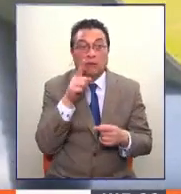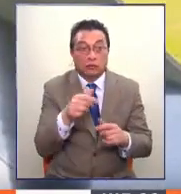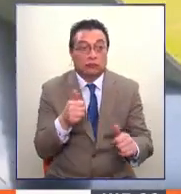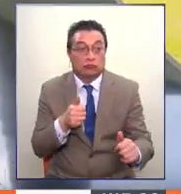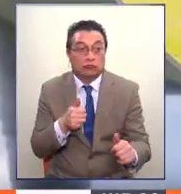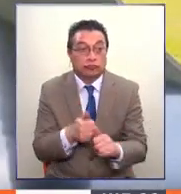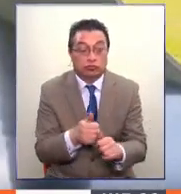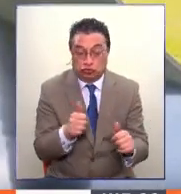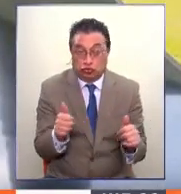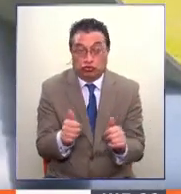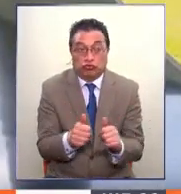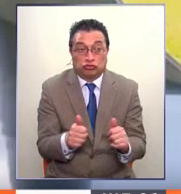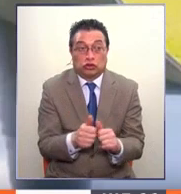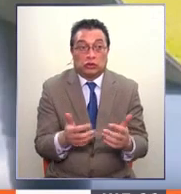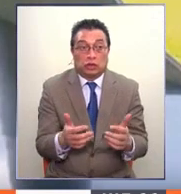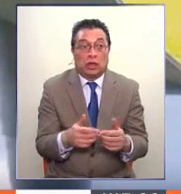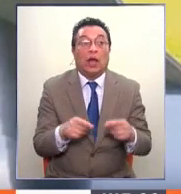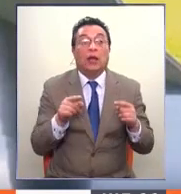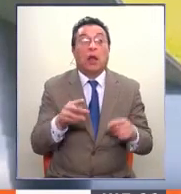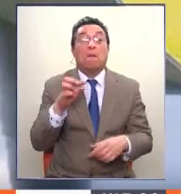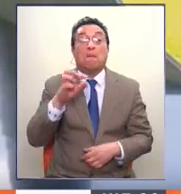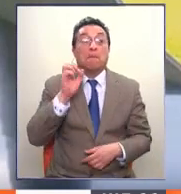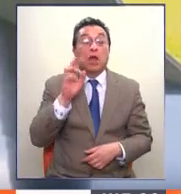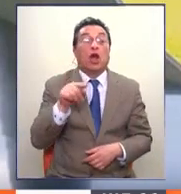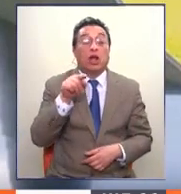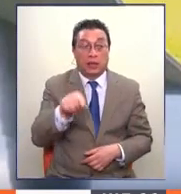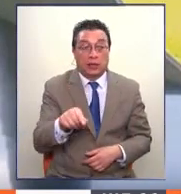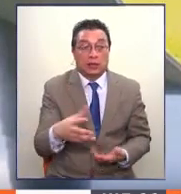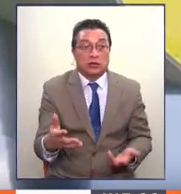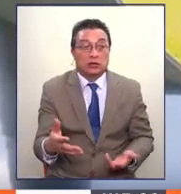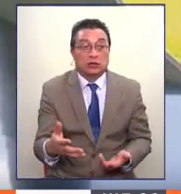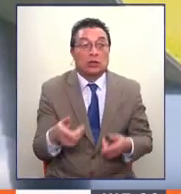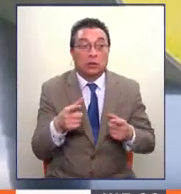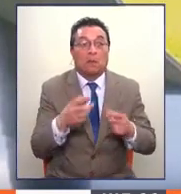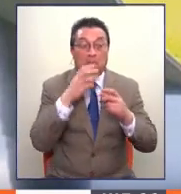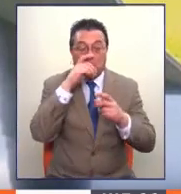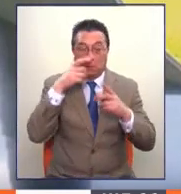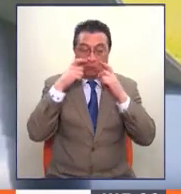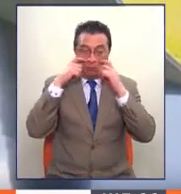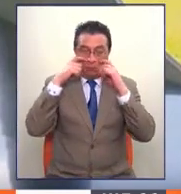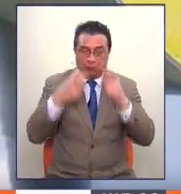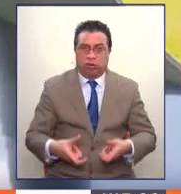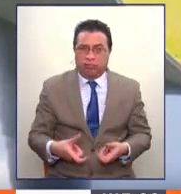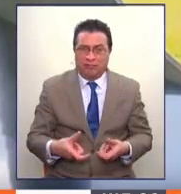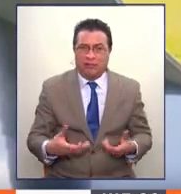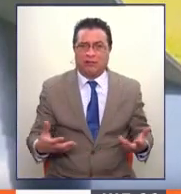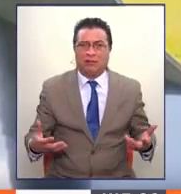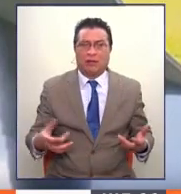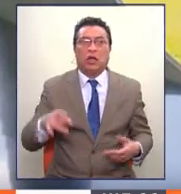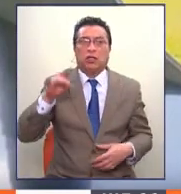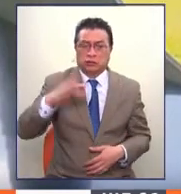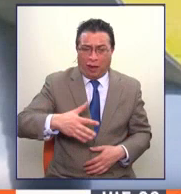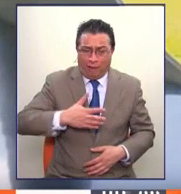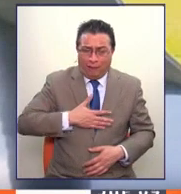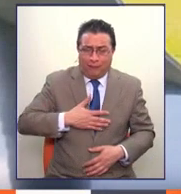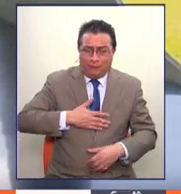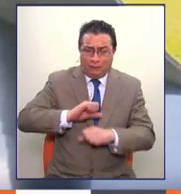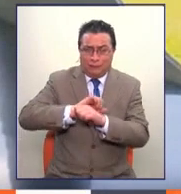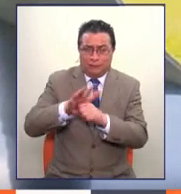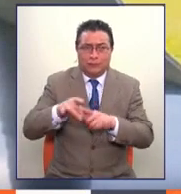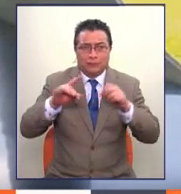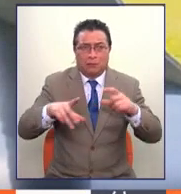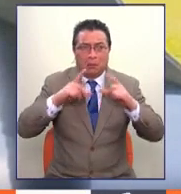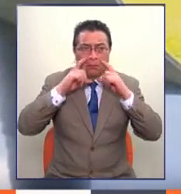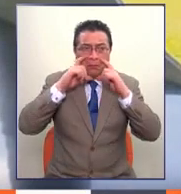a pocos metros y para peor fue esto, que se sacó la mascarilla sabiendo que era positivo de COVID-19, porque